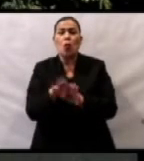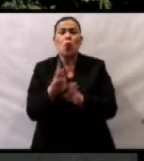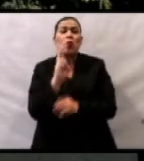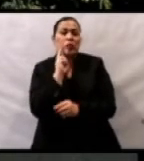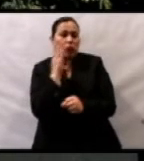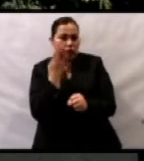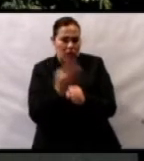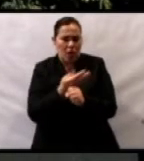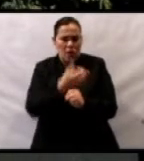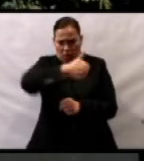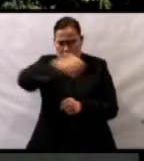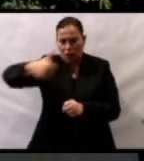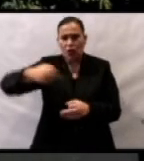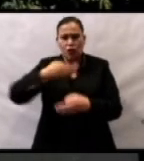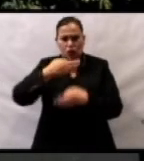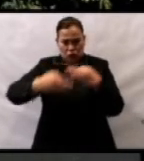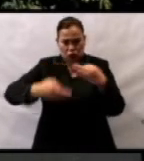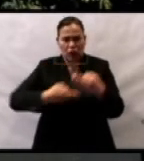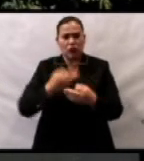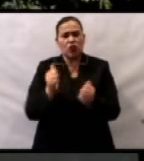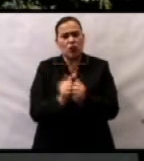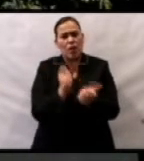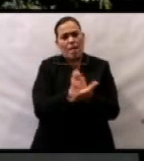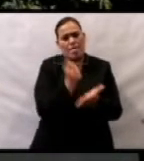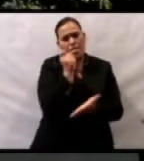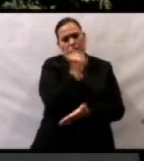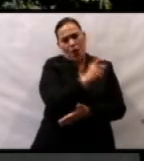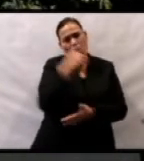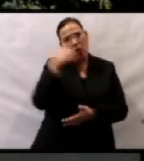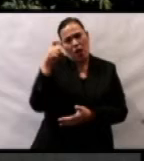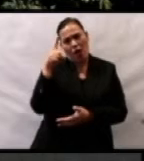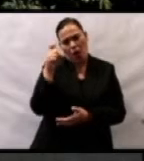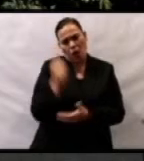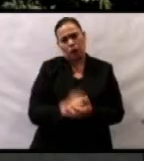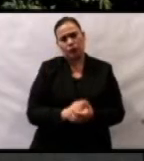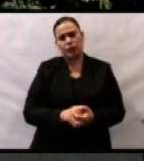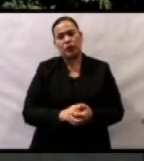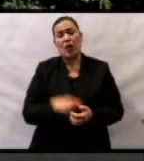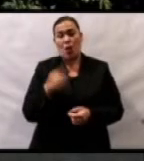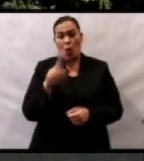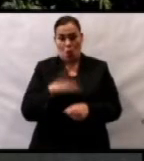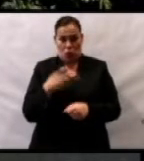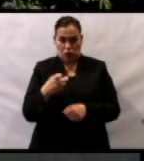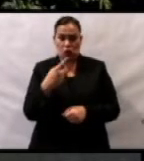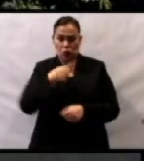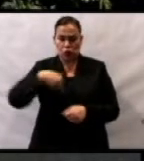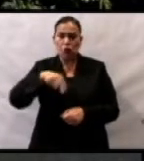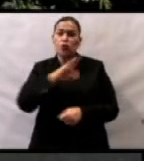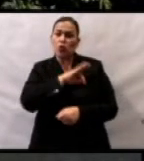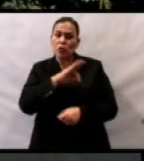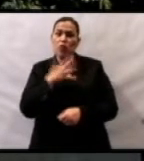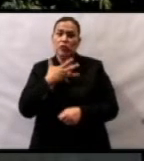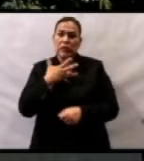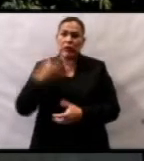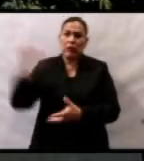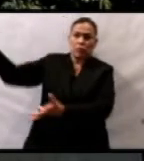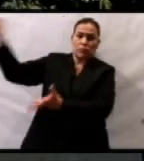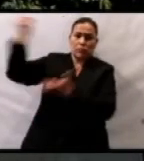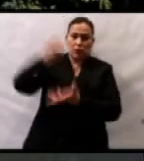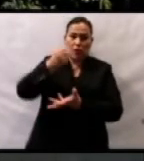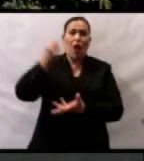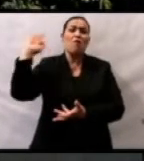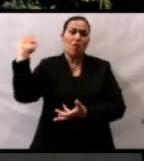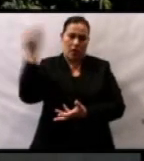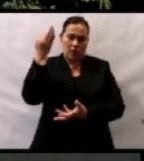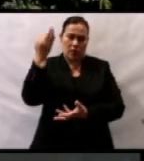ciudadana con el catastro y el agua potable. Por ende, accedimos a fondos federales especiales.